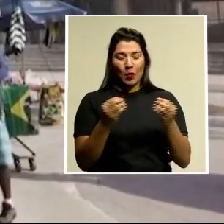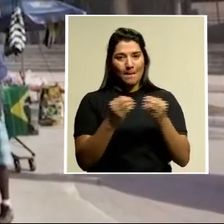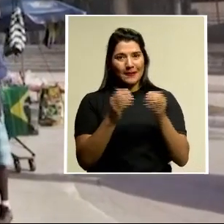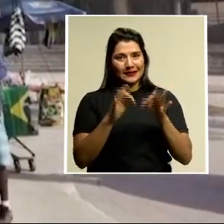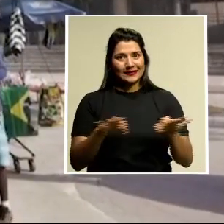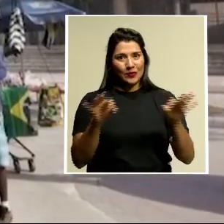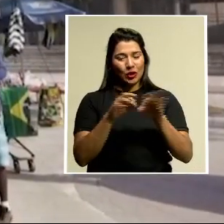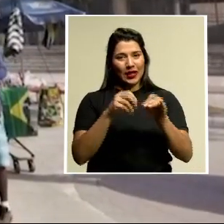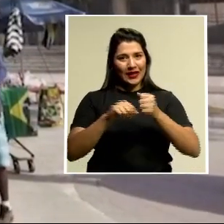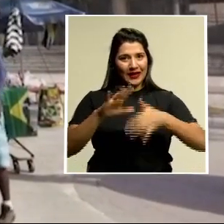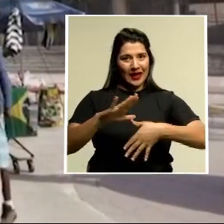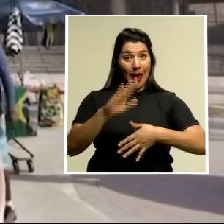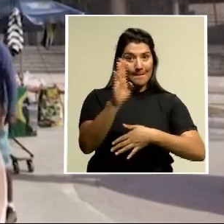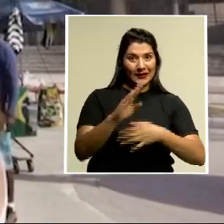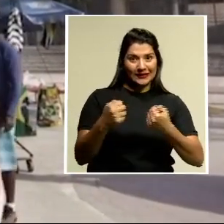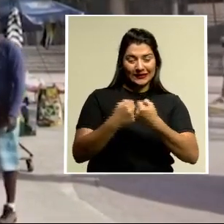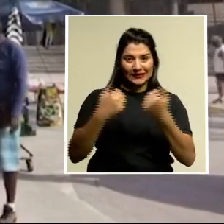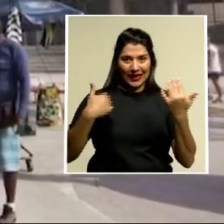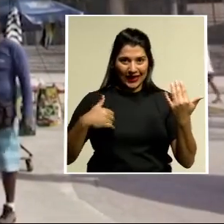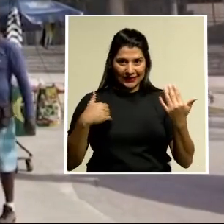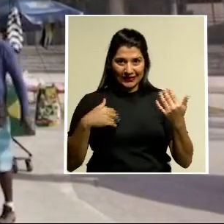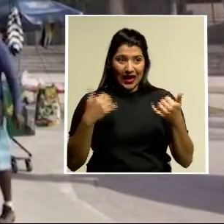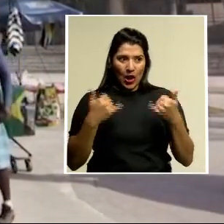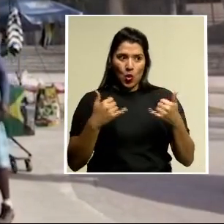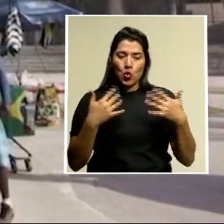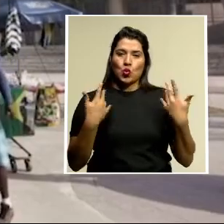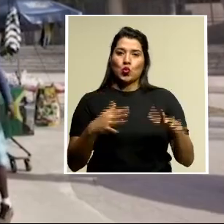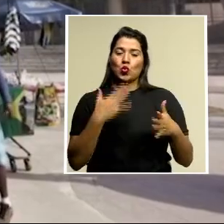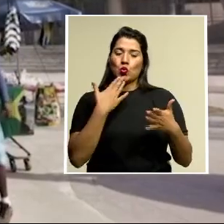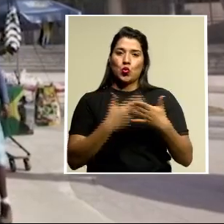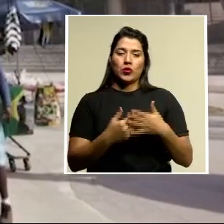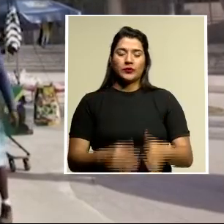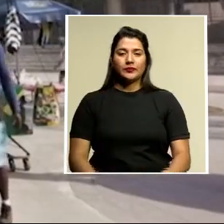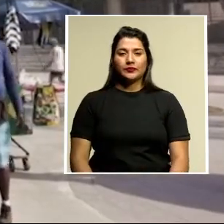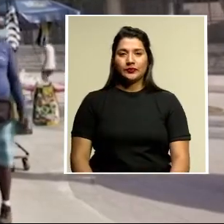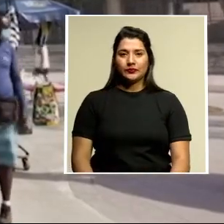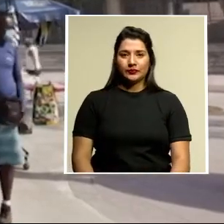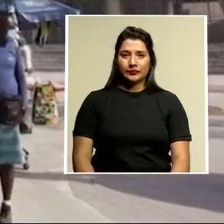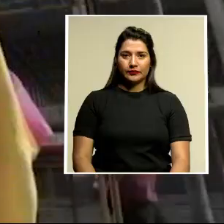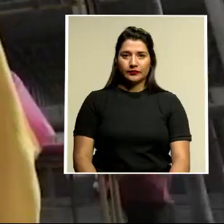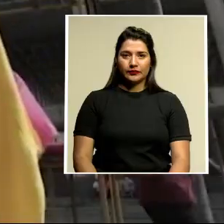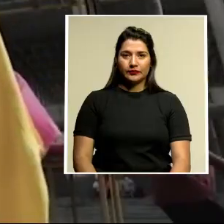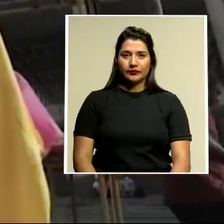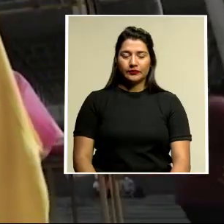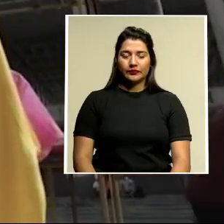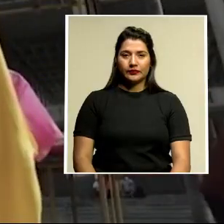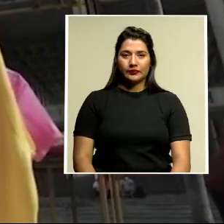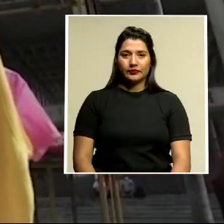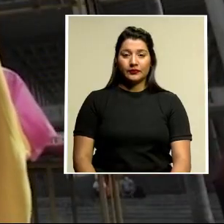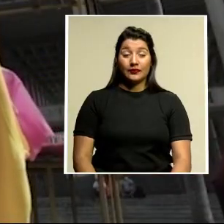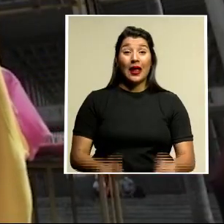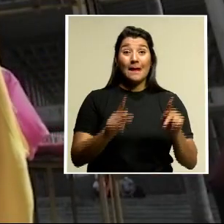183.7 kilómetros. Llegan los Pirineos con una etapa catalogada como de media montaña.